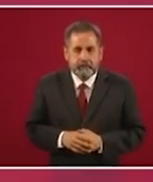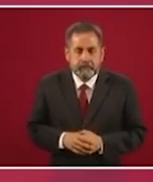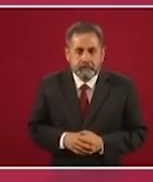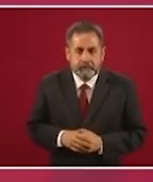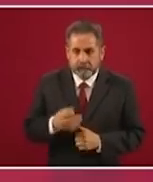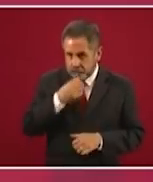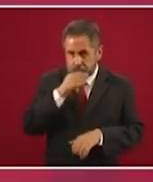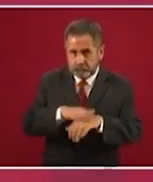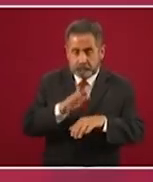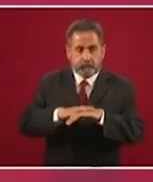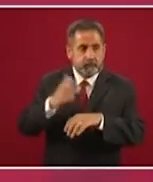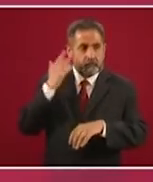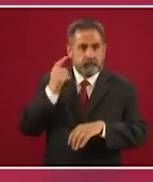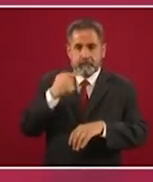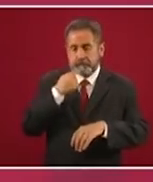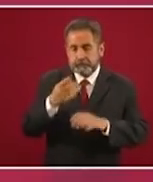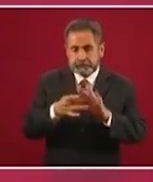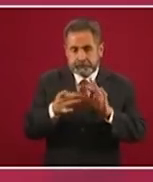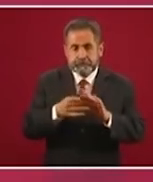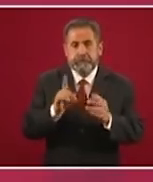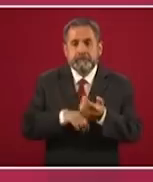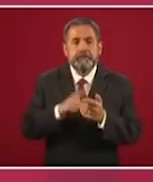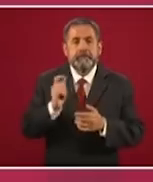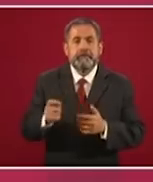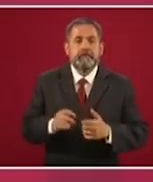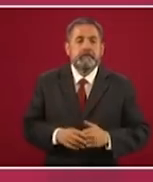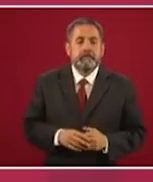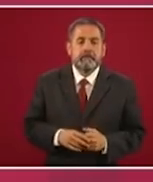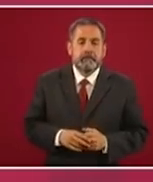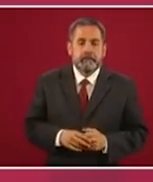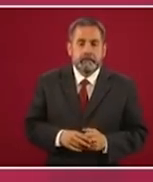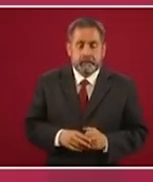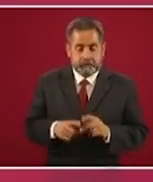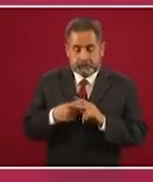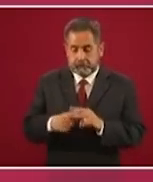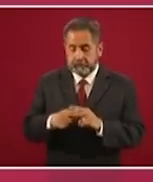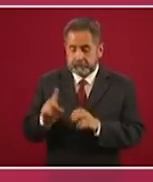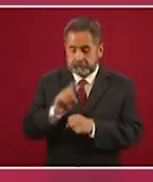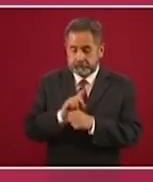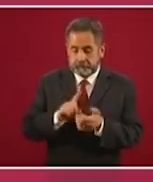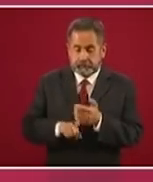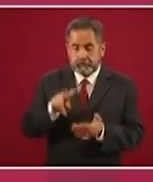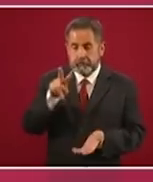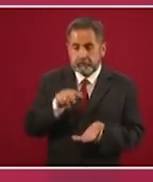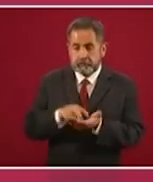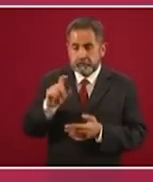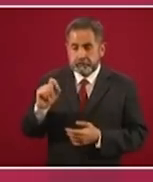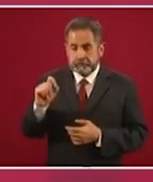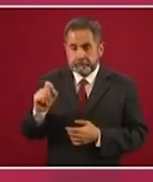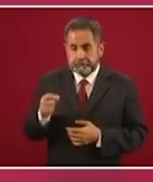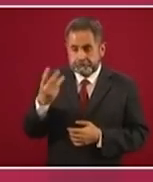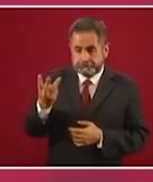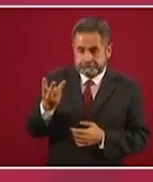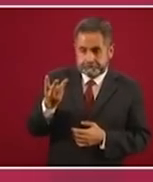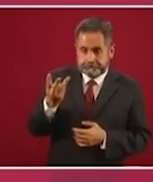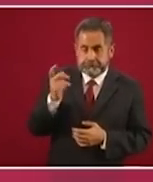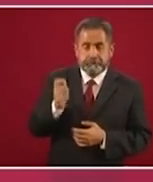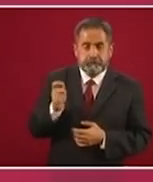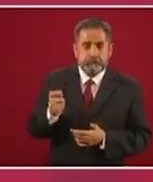Les comentaba yo la vez pasada que a partir del 2023